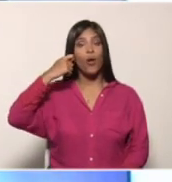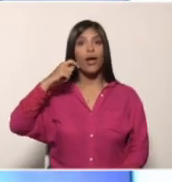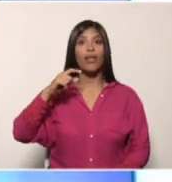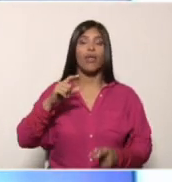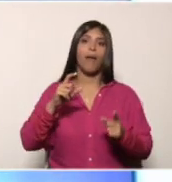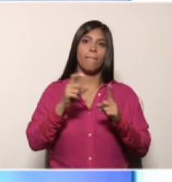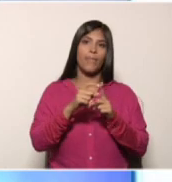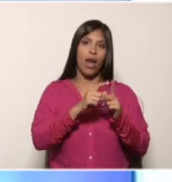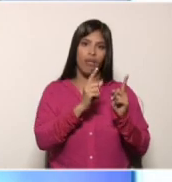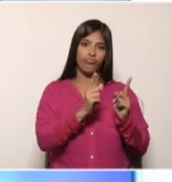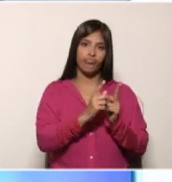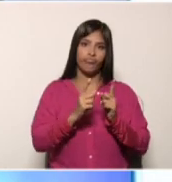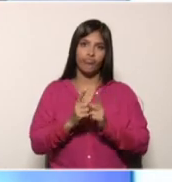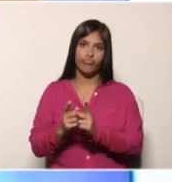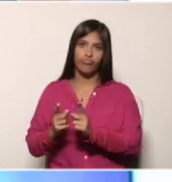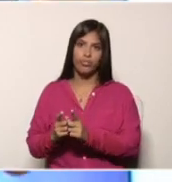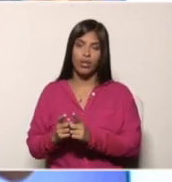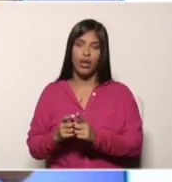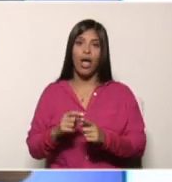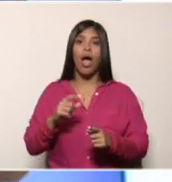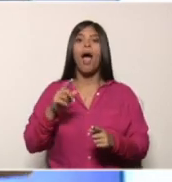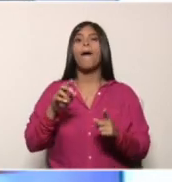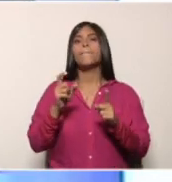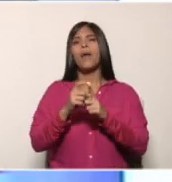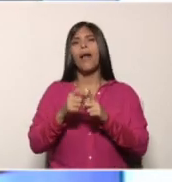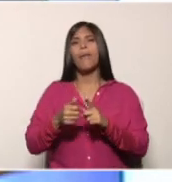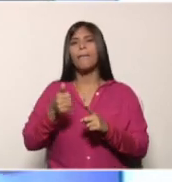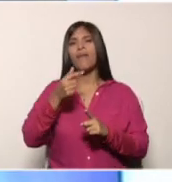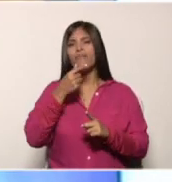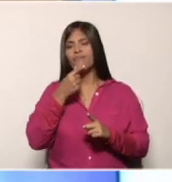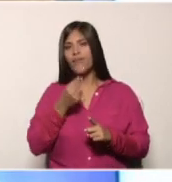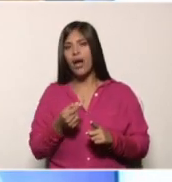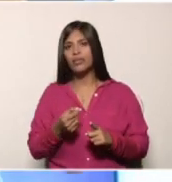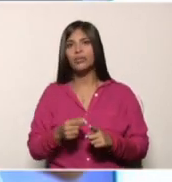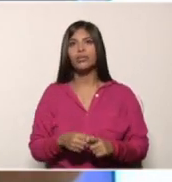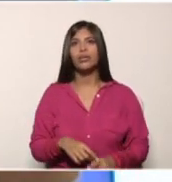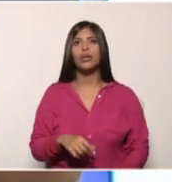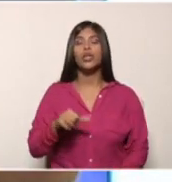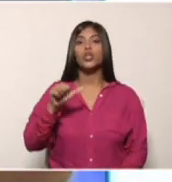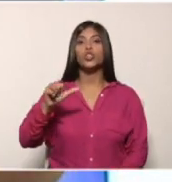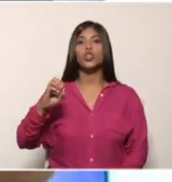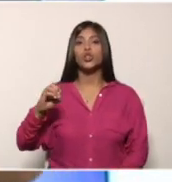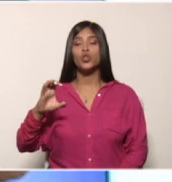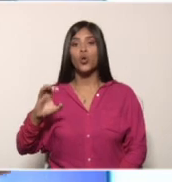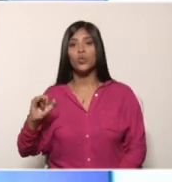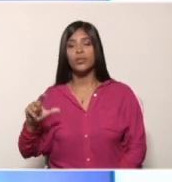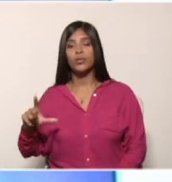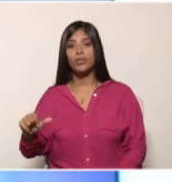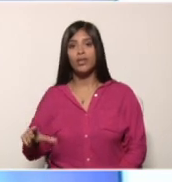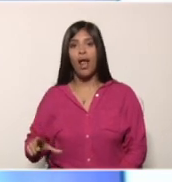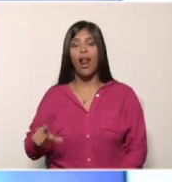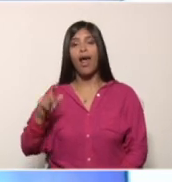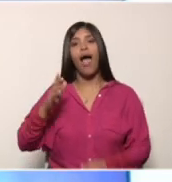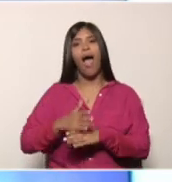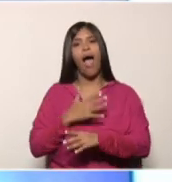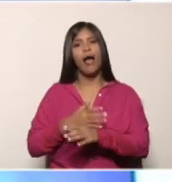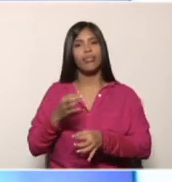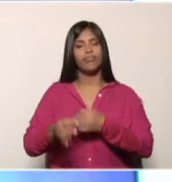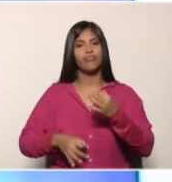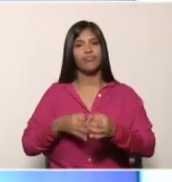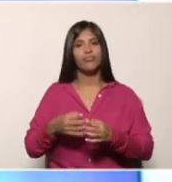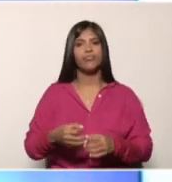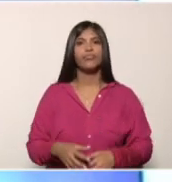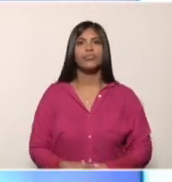armando palabras, ¿verdad? Con palabras más básicas. Social care. Ya social lo hemos hablado varias veces,